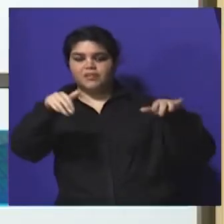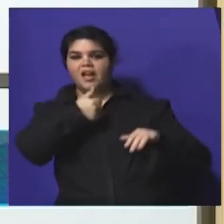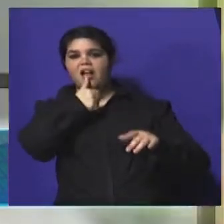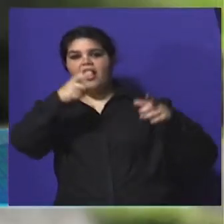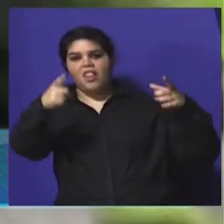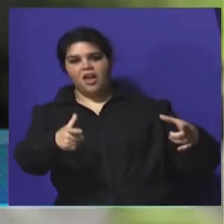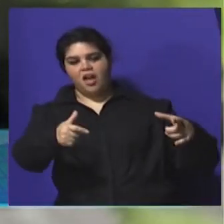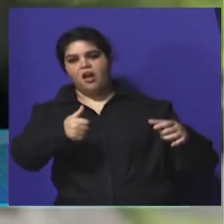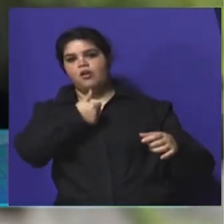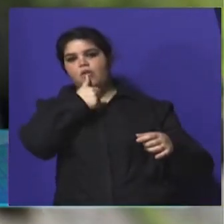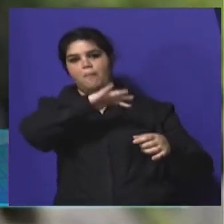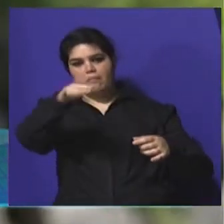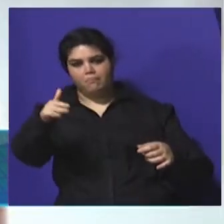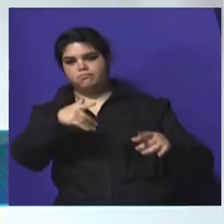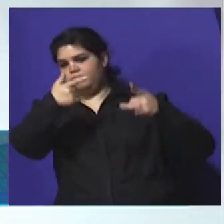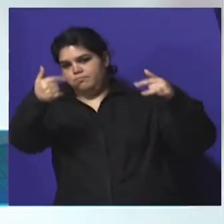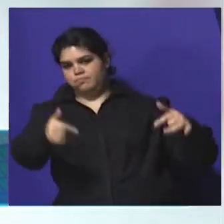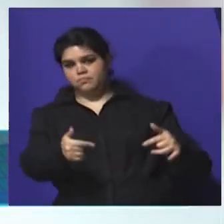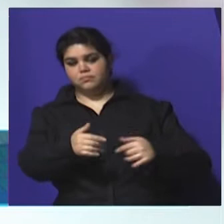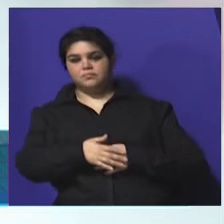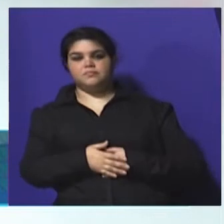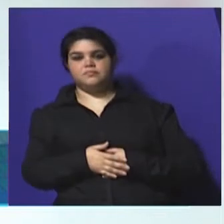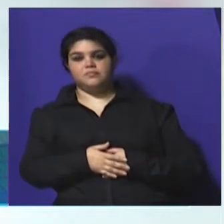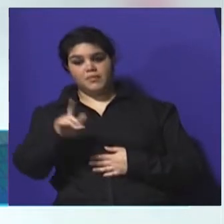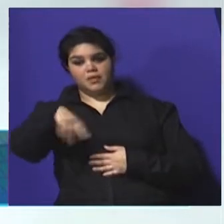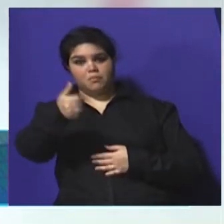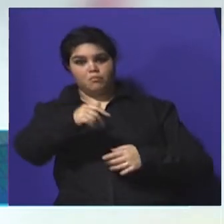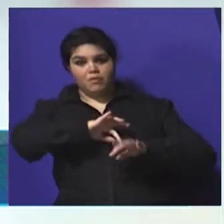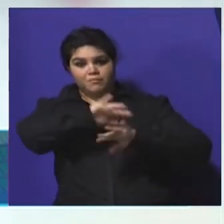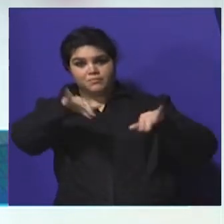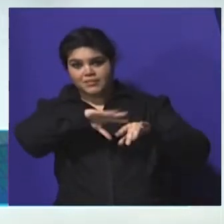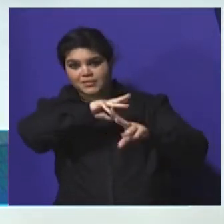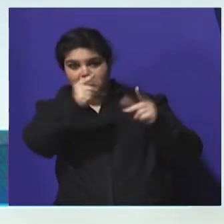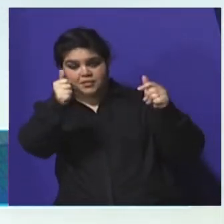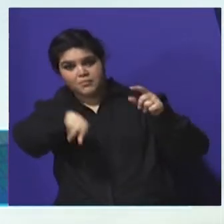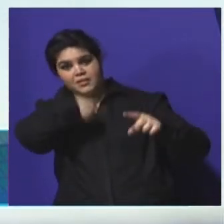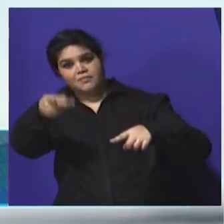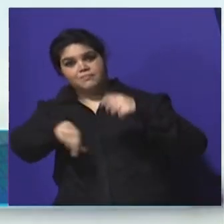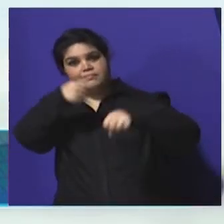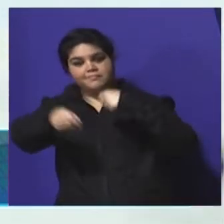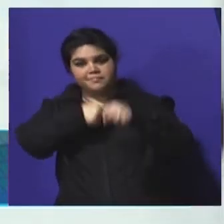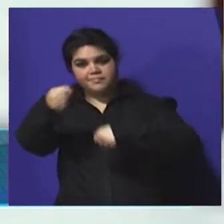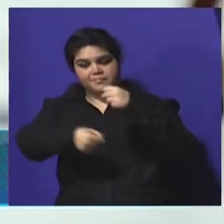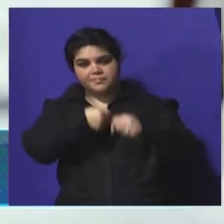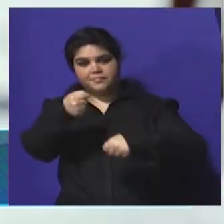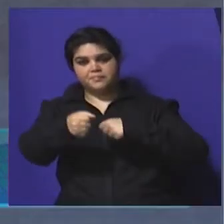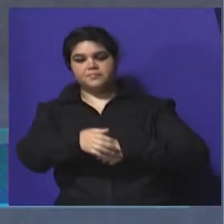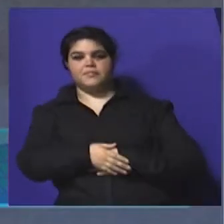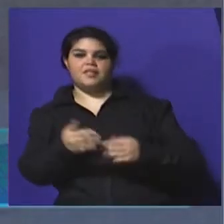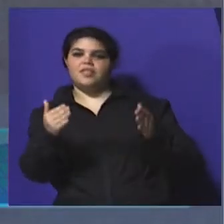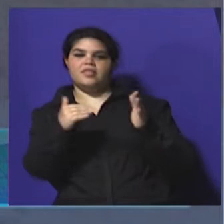río inmediatamente que salir del agua montas tu bicicleta son buenos dependiendo a la